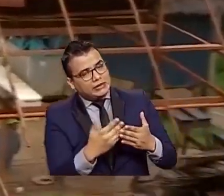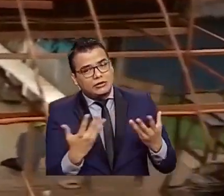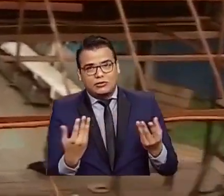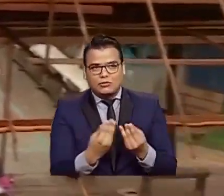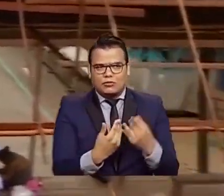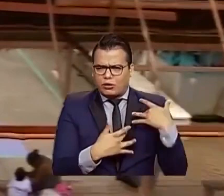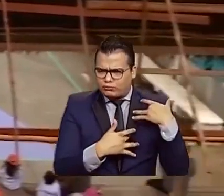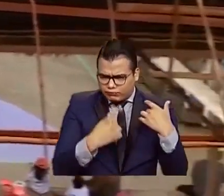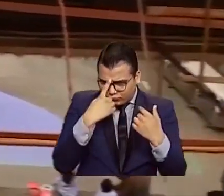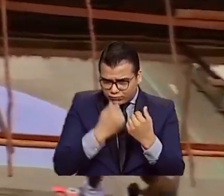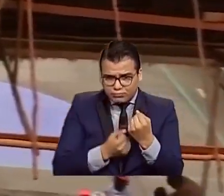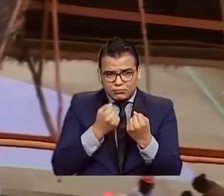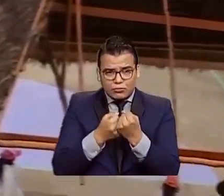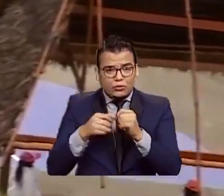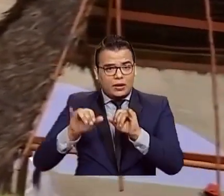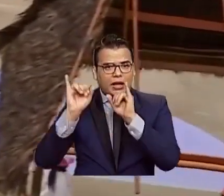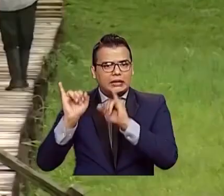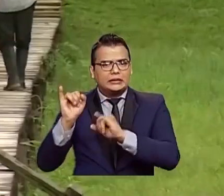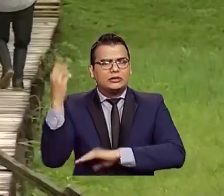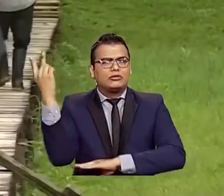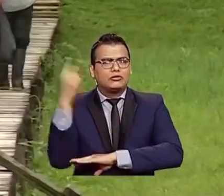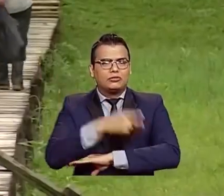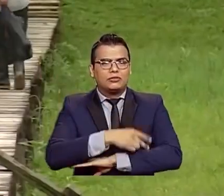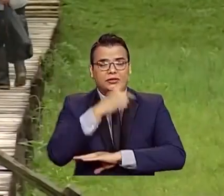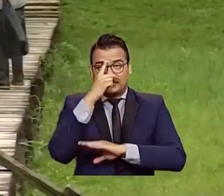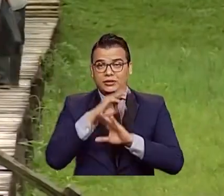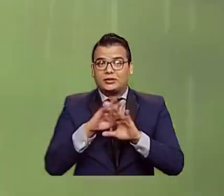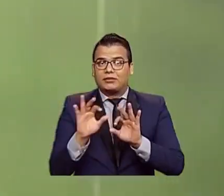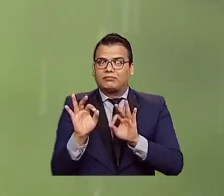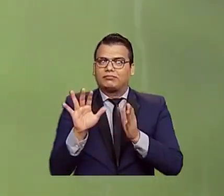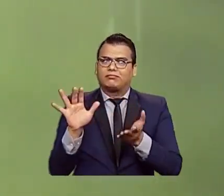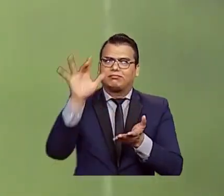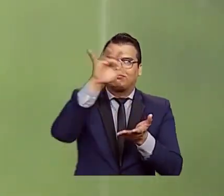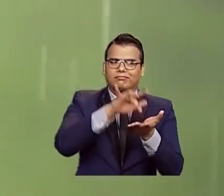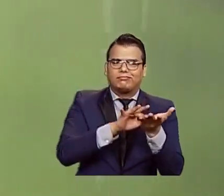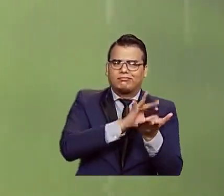se quedaron durante dos días más en sus labores, y regresar hacia Leticia.